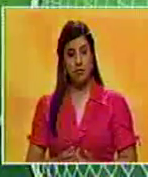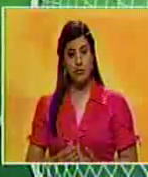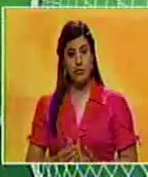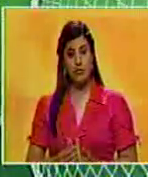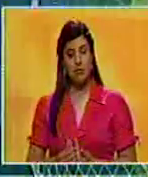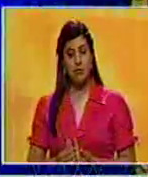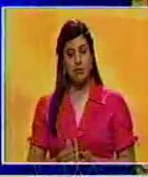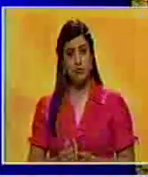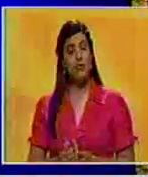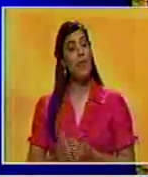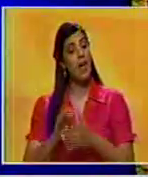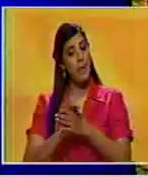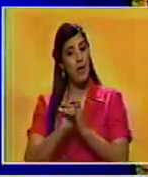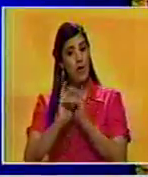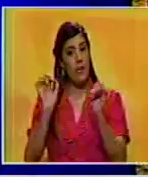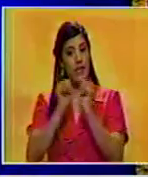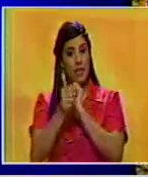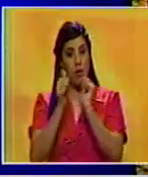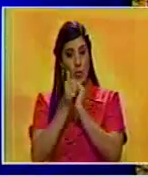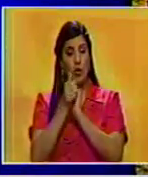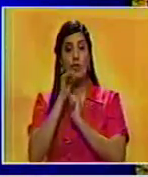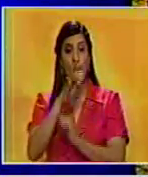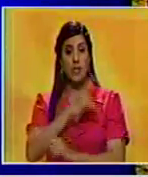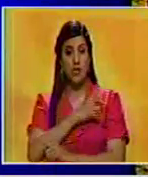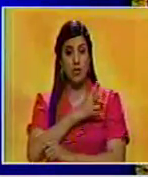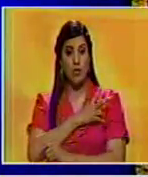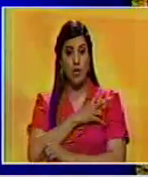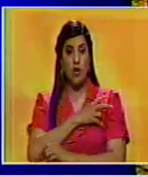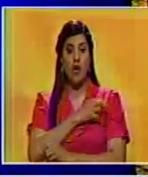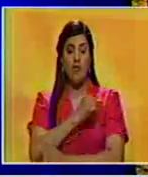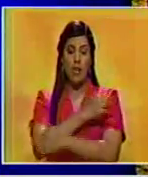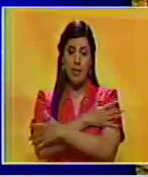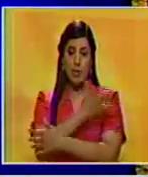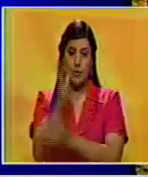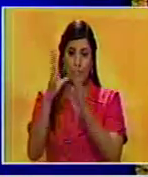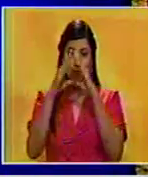Amigos, hasta aquí los deportes en su noticiero Venevisión. Un fuerte abrazo para todos.